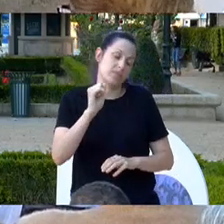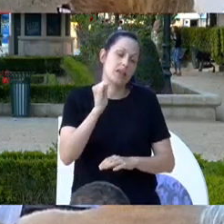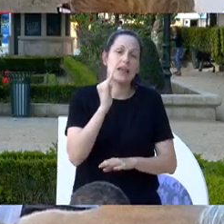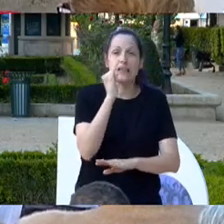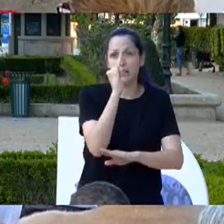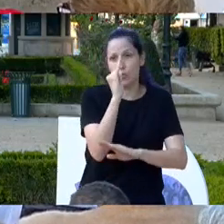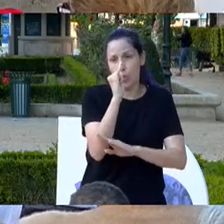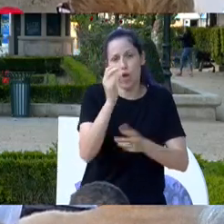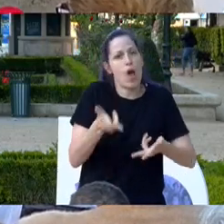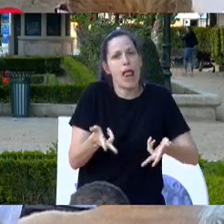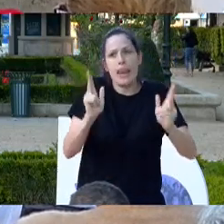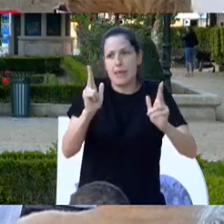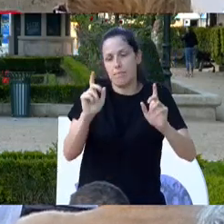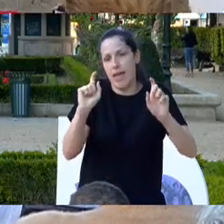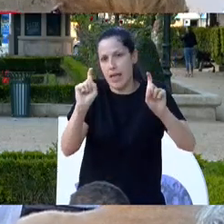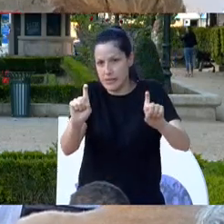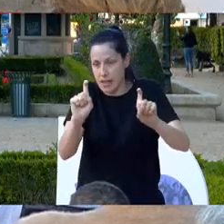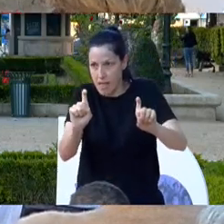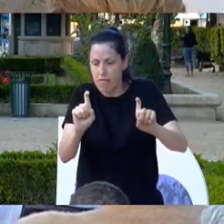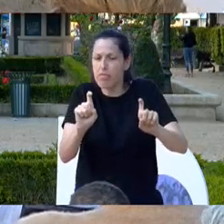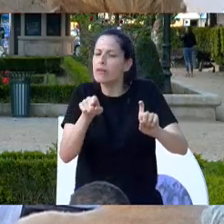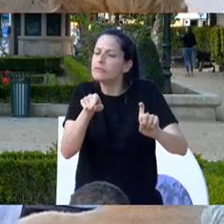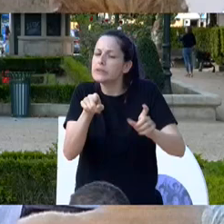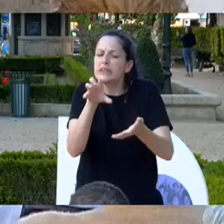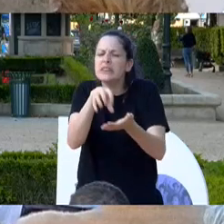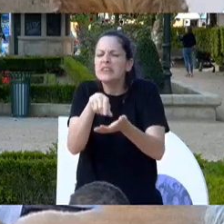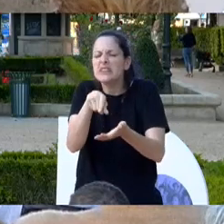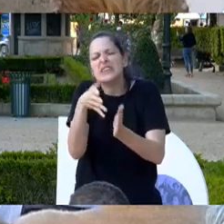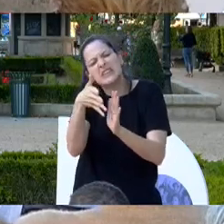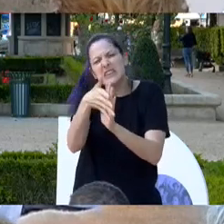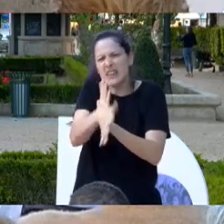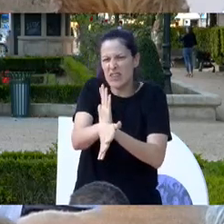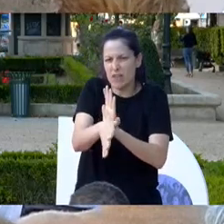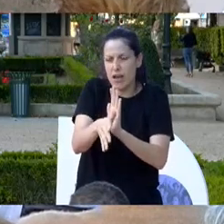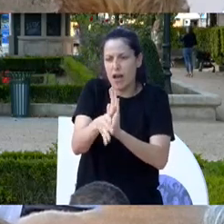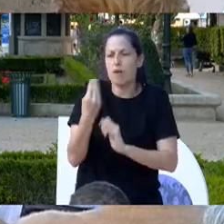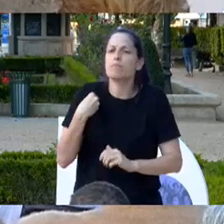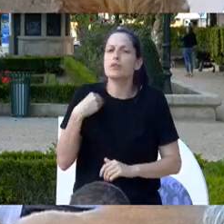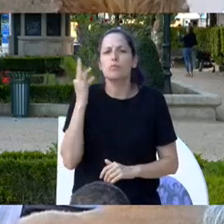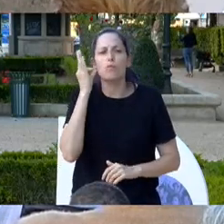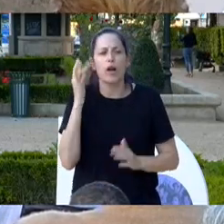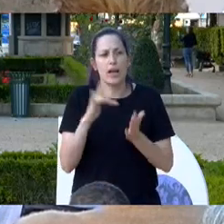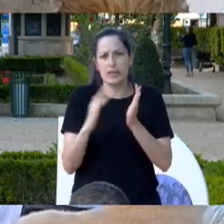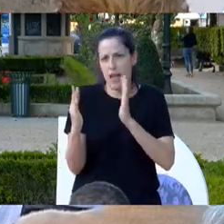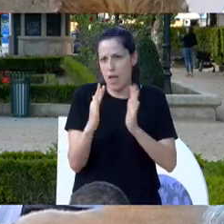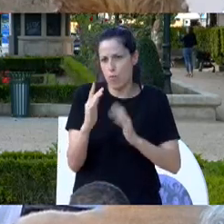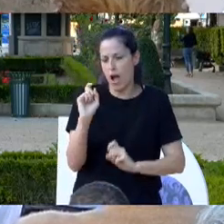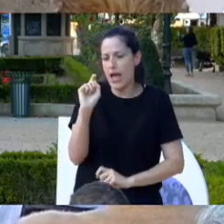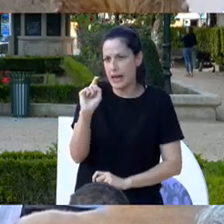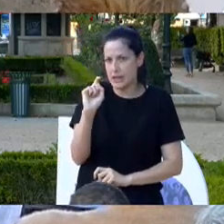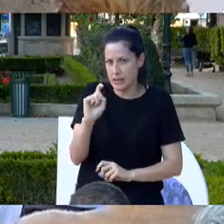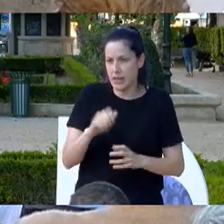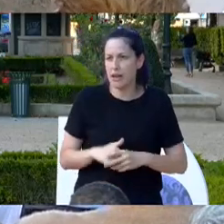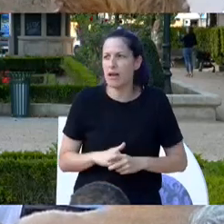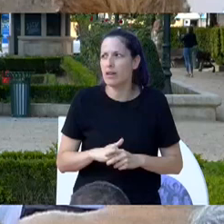que significou para as mozas do tempo de Ernestina que tiveron a sorte de estudar baixo